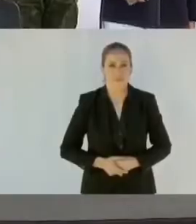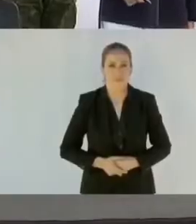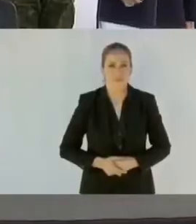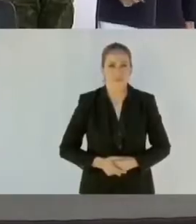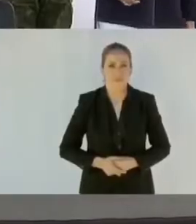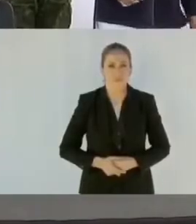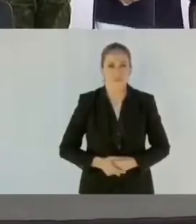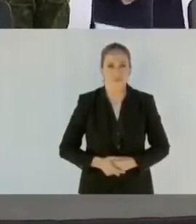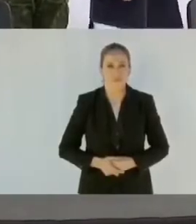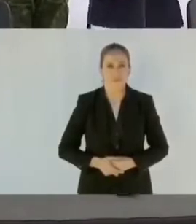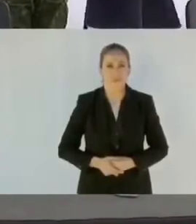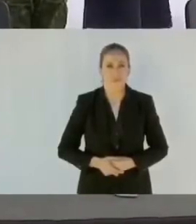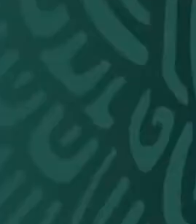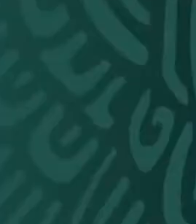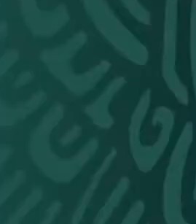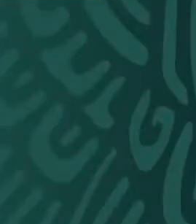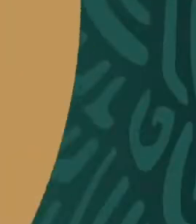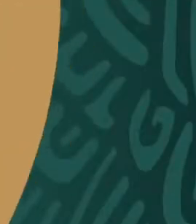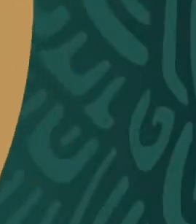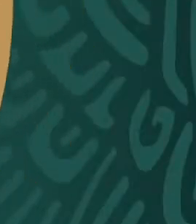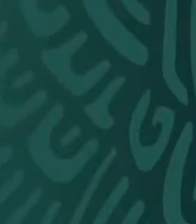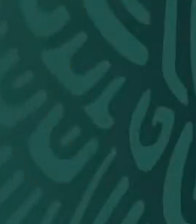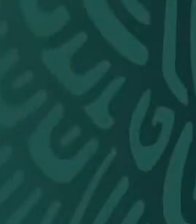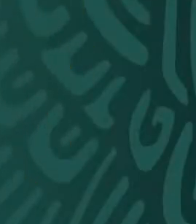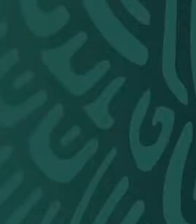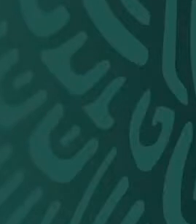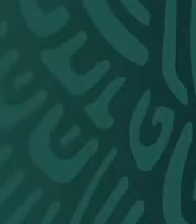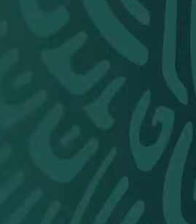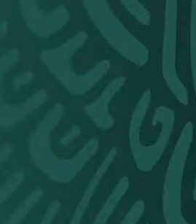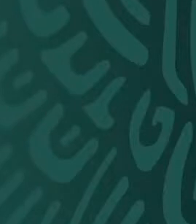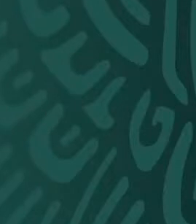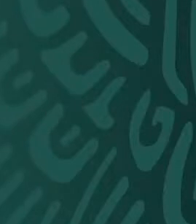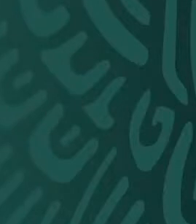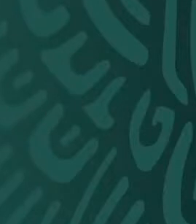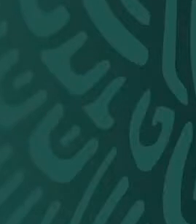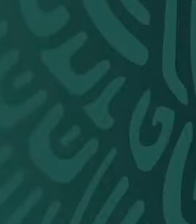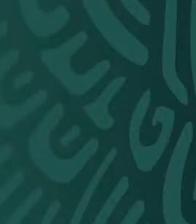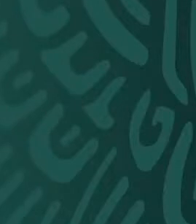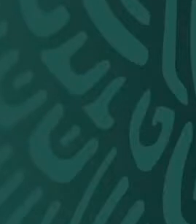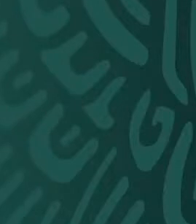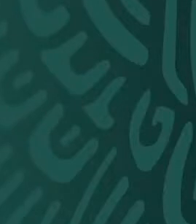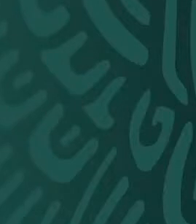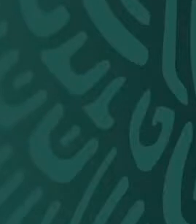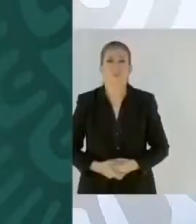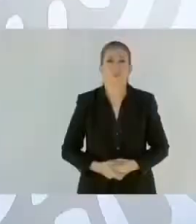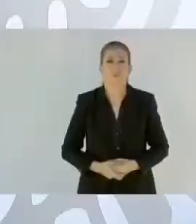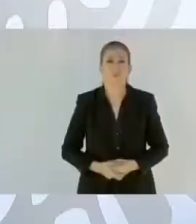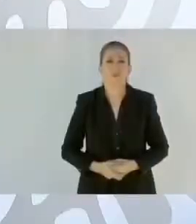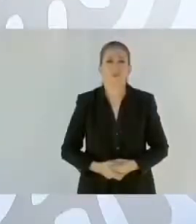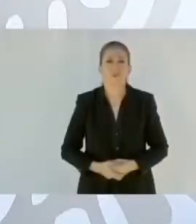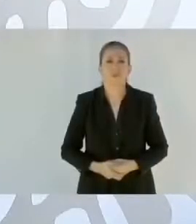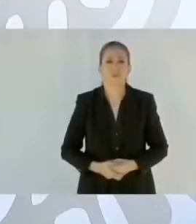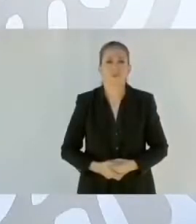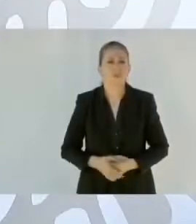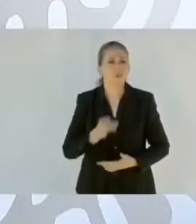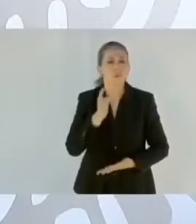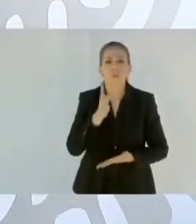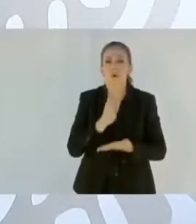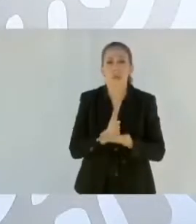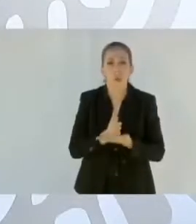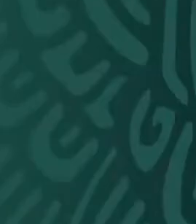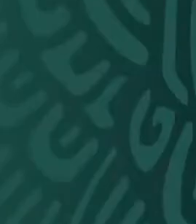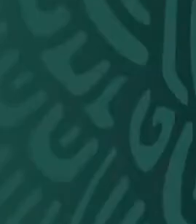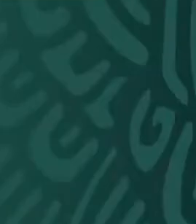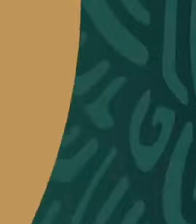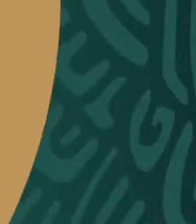de la Guardia Nacional y supervisar los trabajos del programa Sembrando Vida. En su gira, el presidente reveló detalles de su